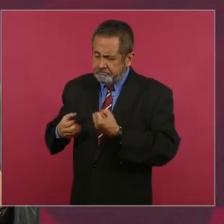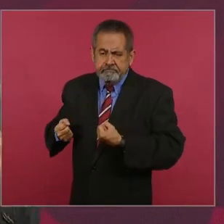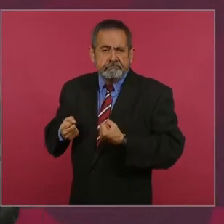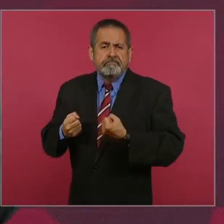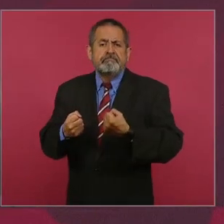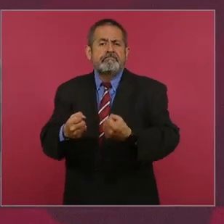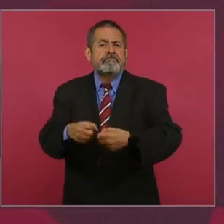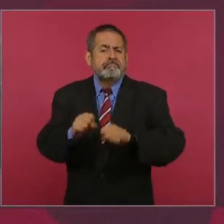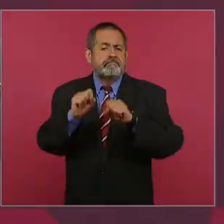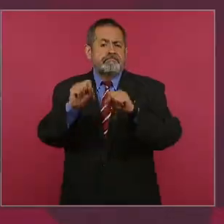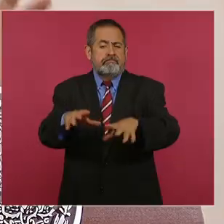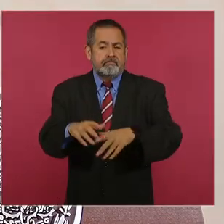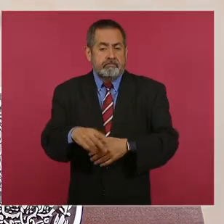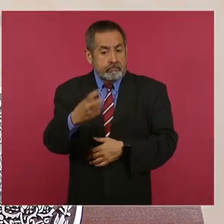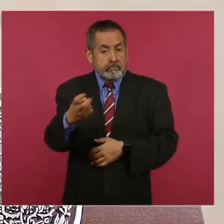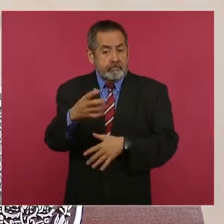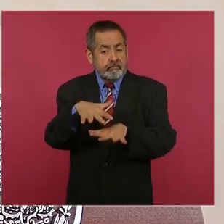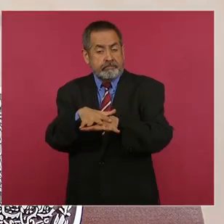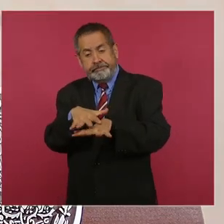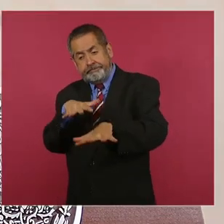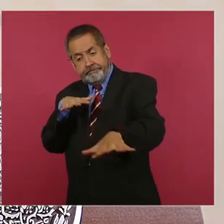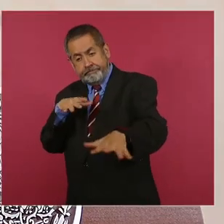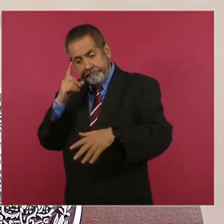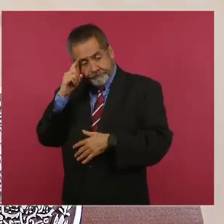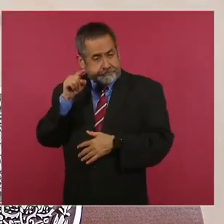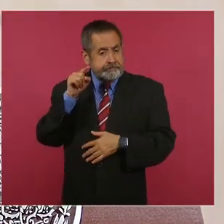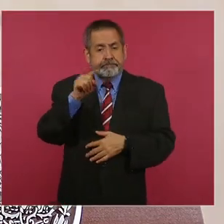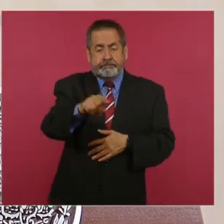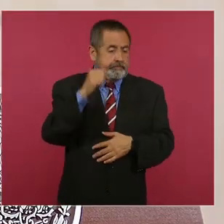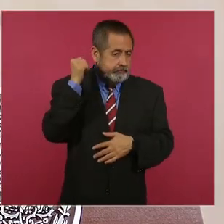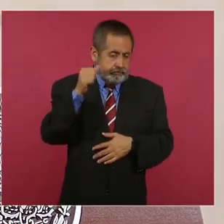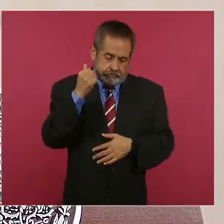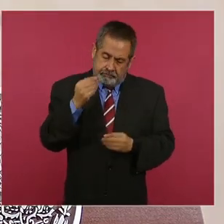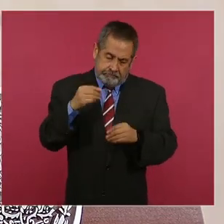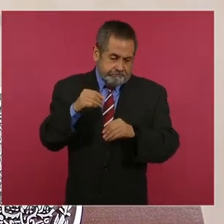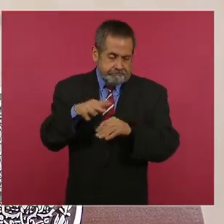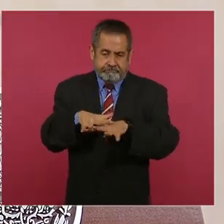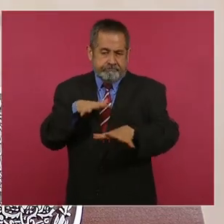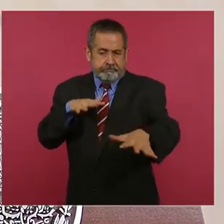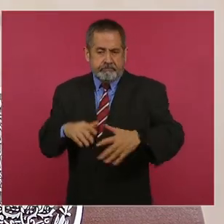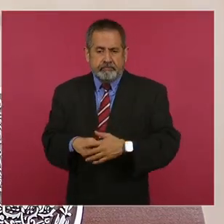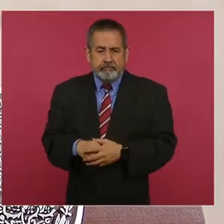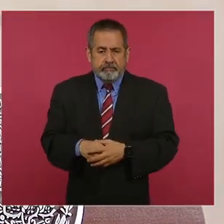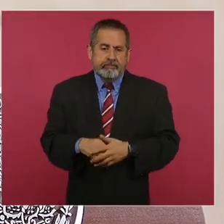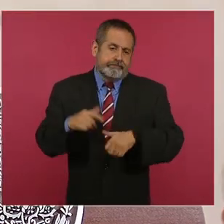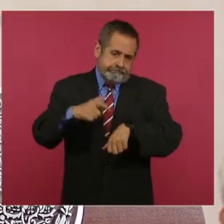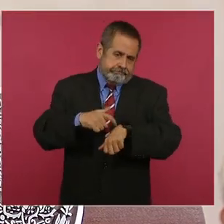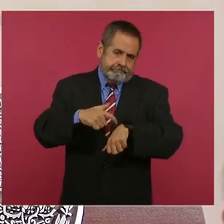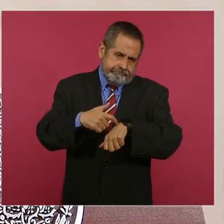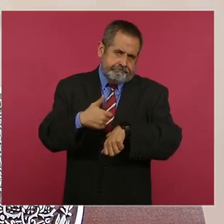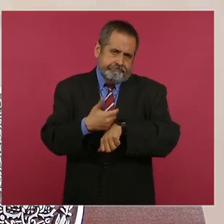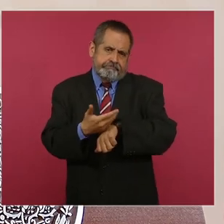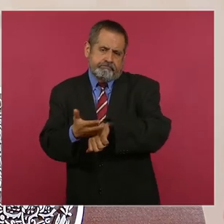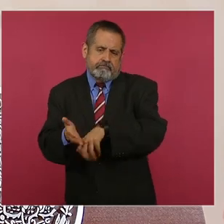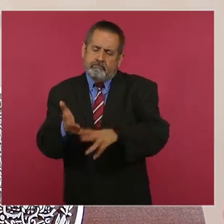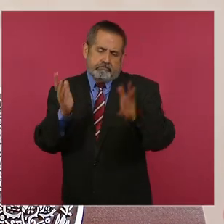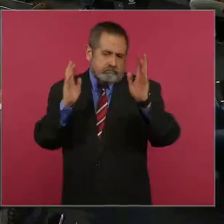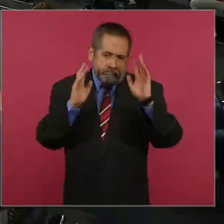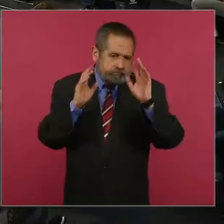por eso está llena la autopista se hace más tiempo del normal